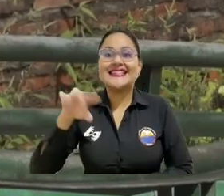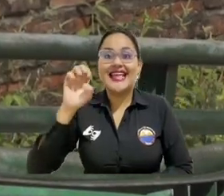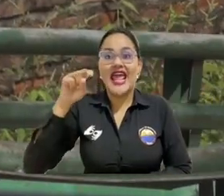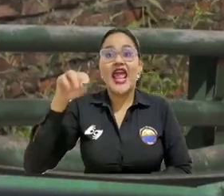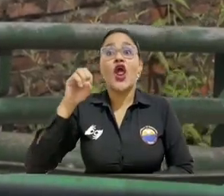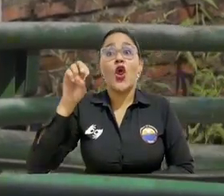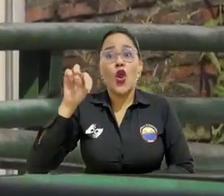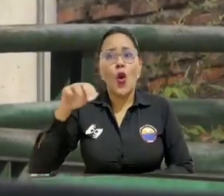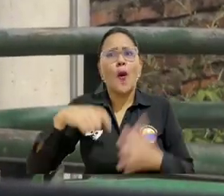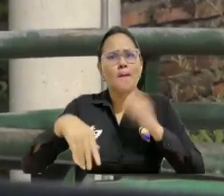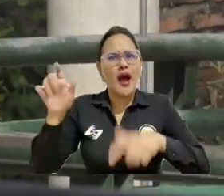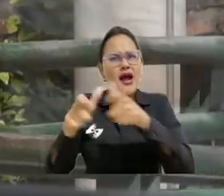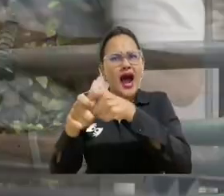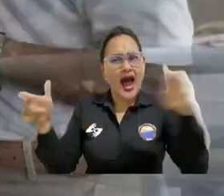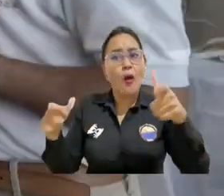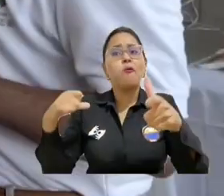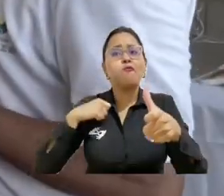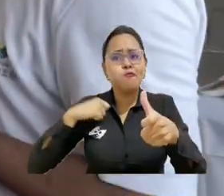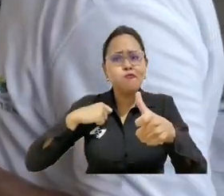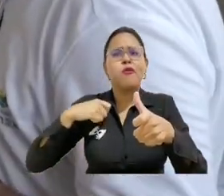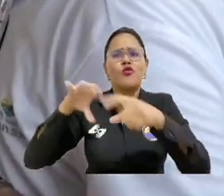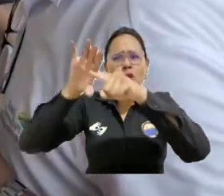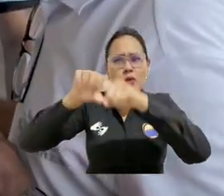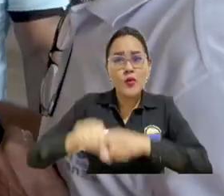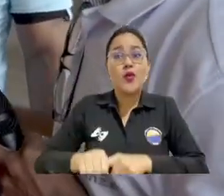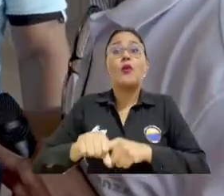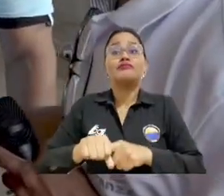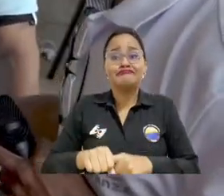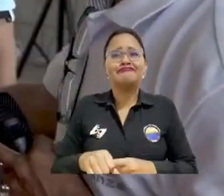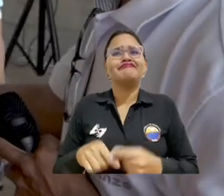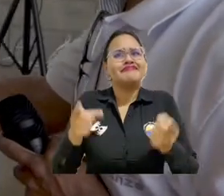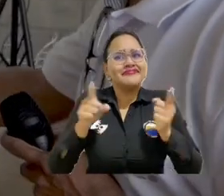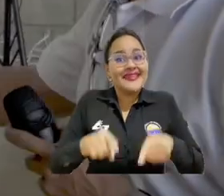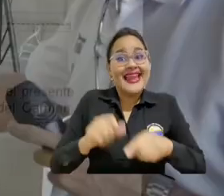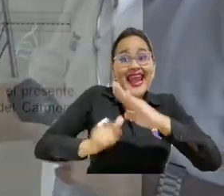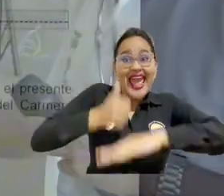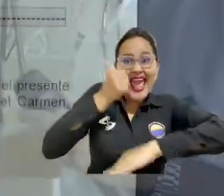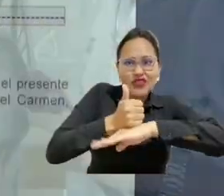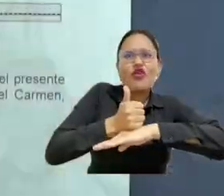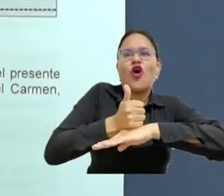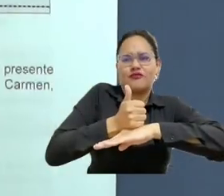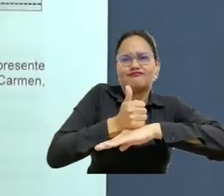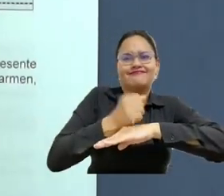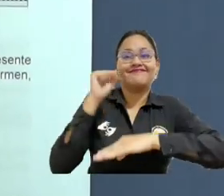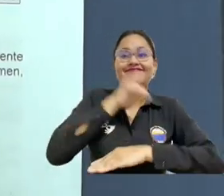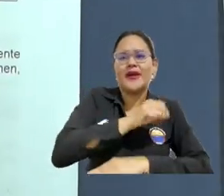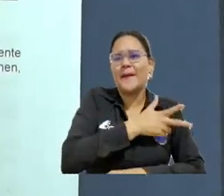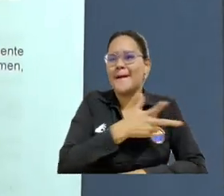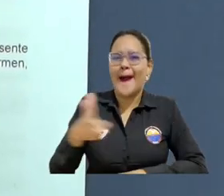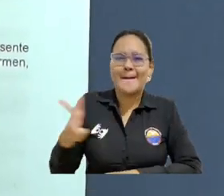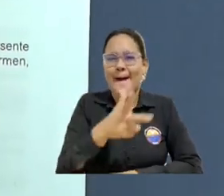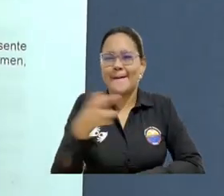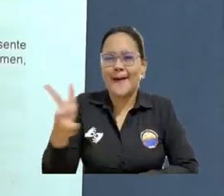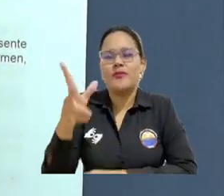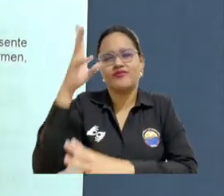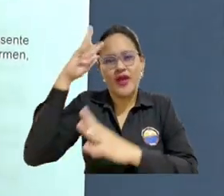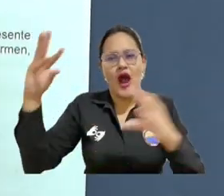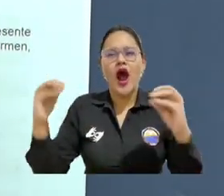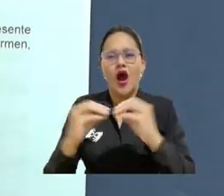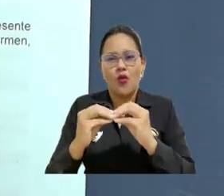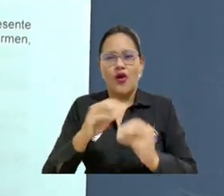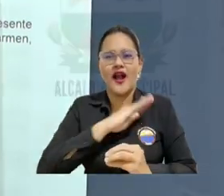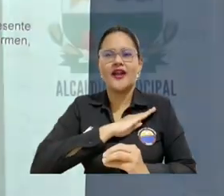10 municipios con más favorecidos. Hasta ellos llegó el rector Pablo Vera Salazar a concretar los compromisos pactados con